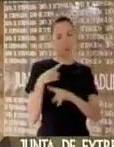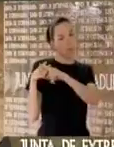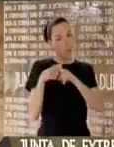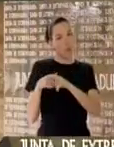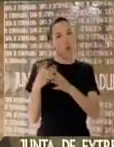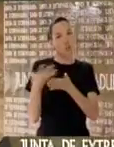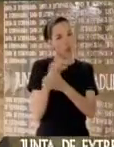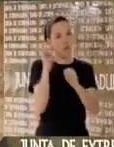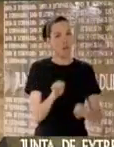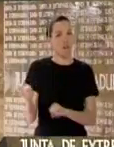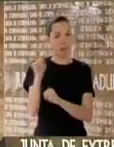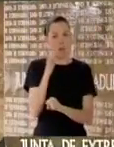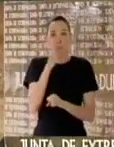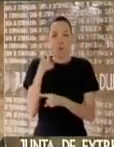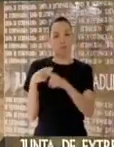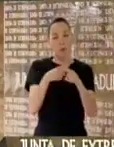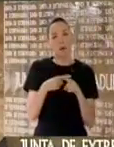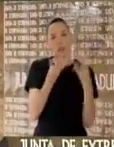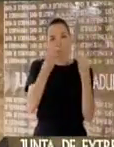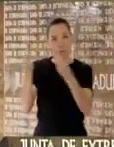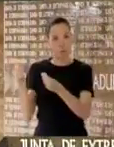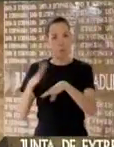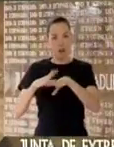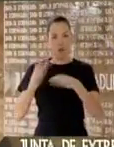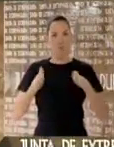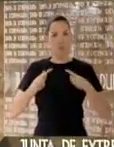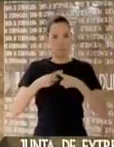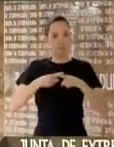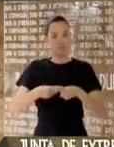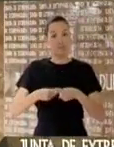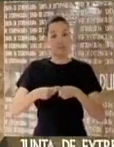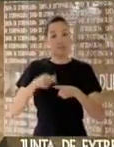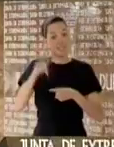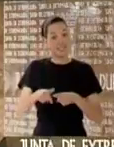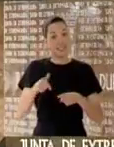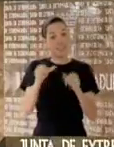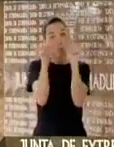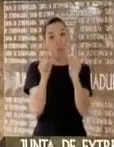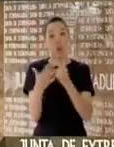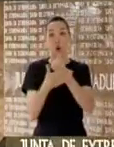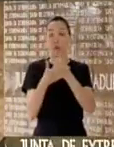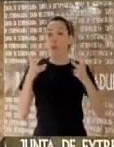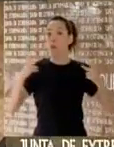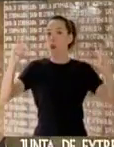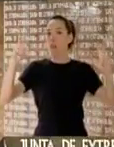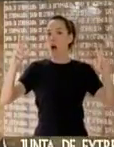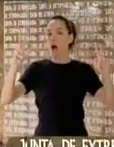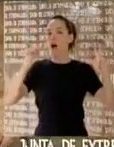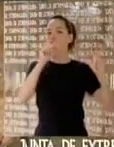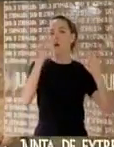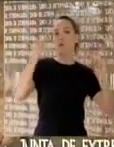da sentido a todo lo que hacemos, ¿no? Y en democracia las formas son importantes. Y cuando